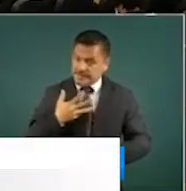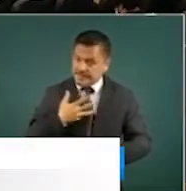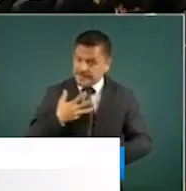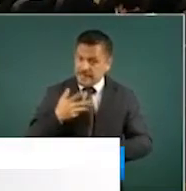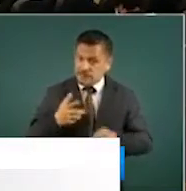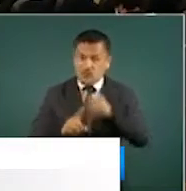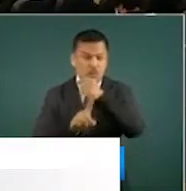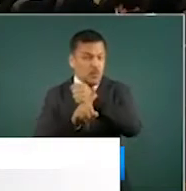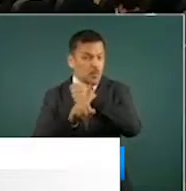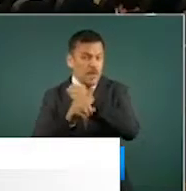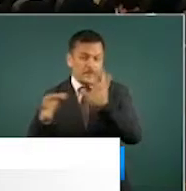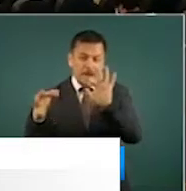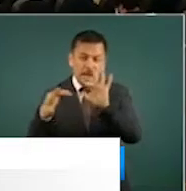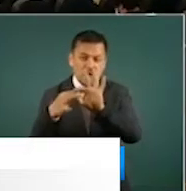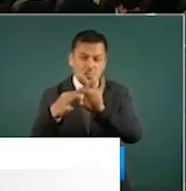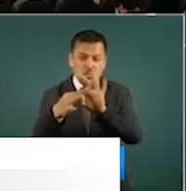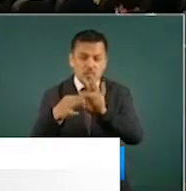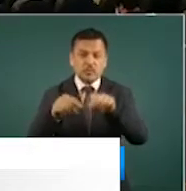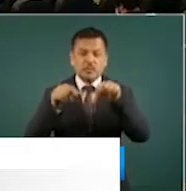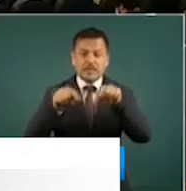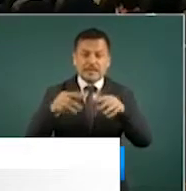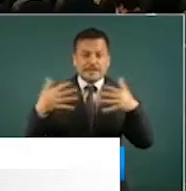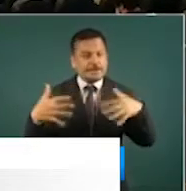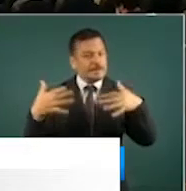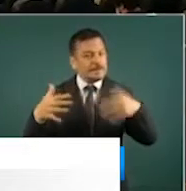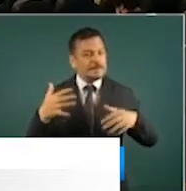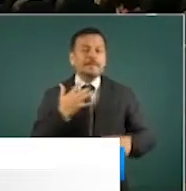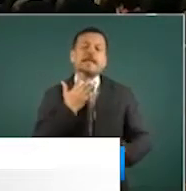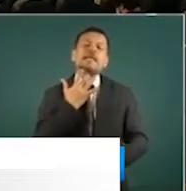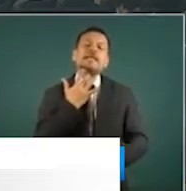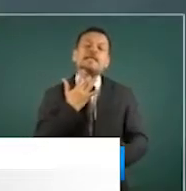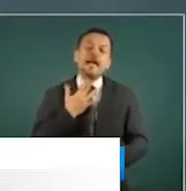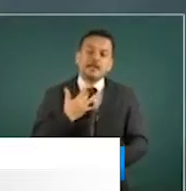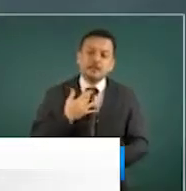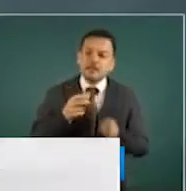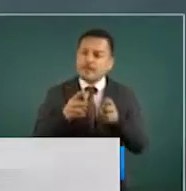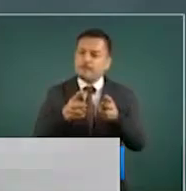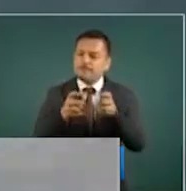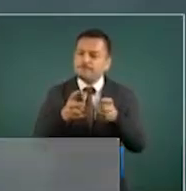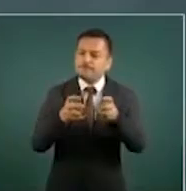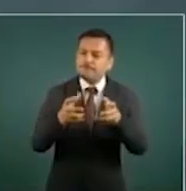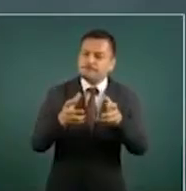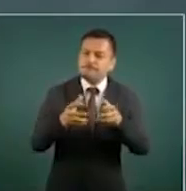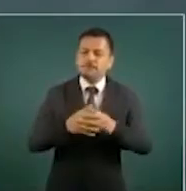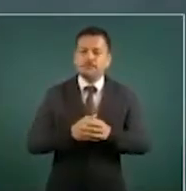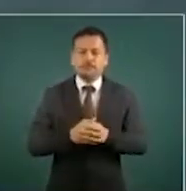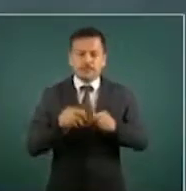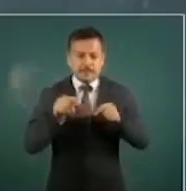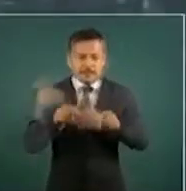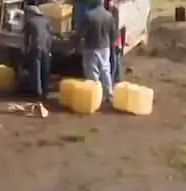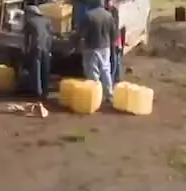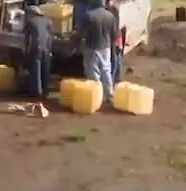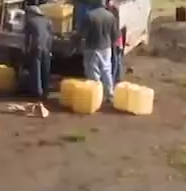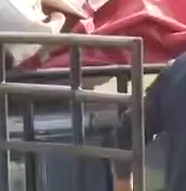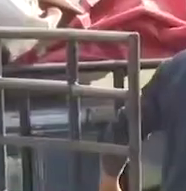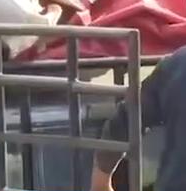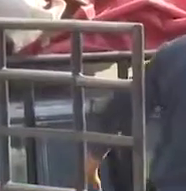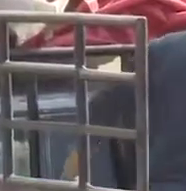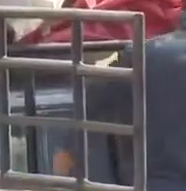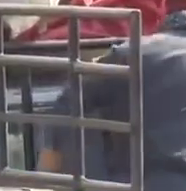enfrentar juntos es el fenómeno del huachicol, del cual derivan otras figuras delictivas. Entre